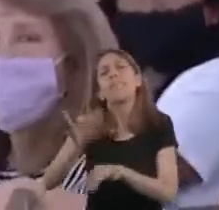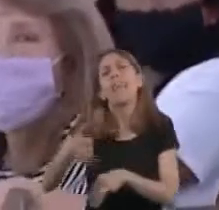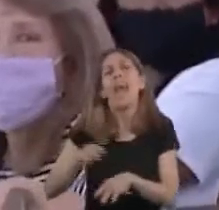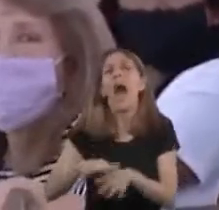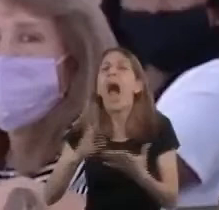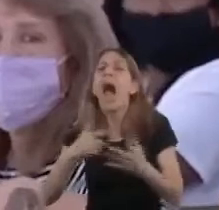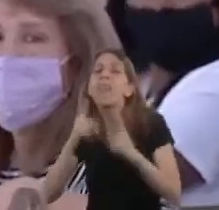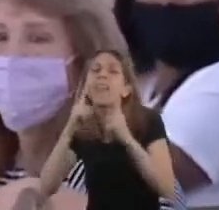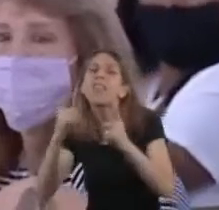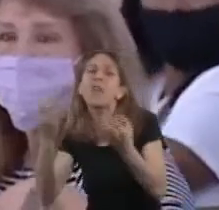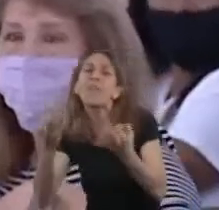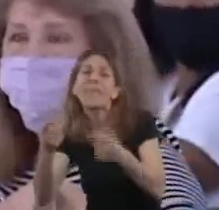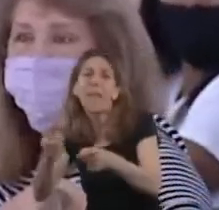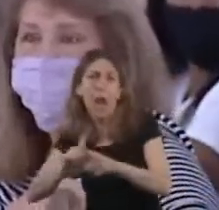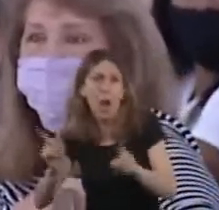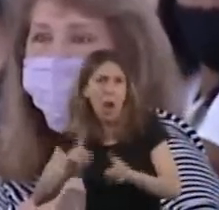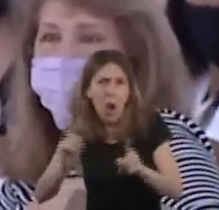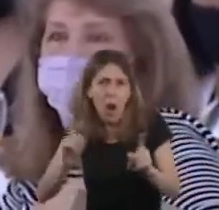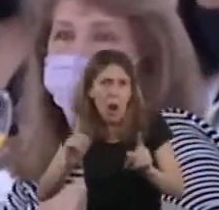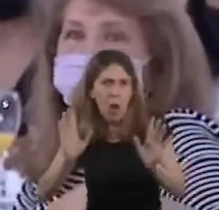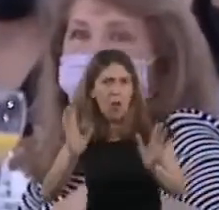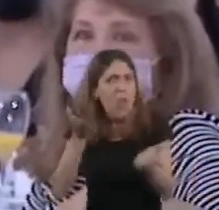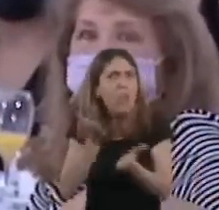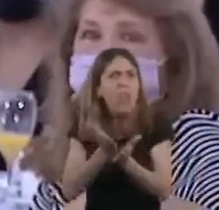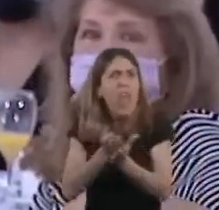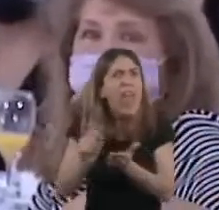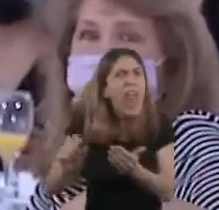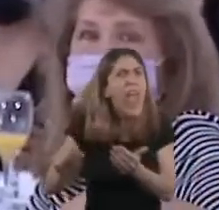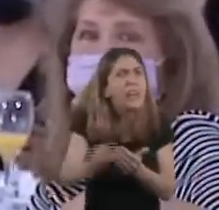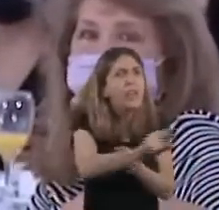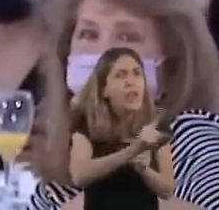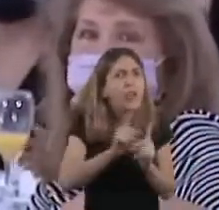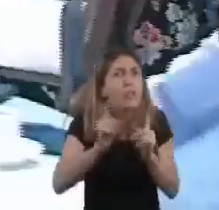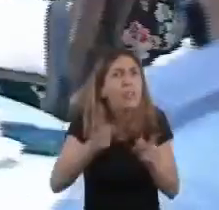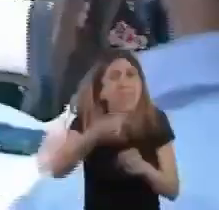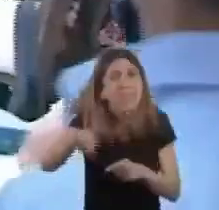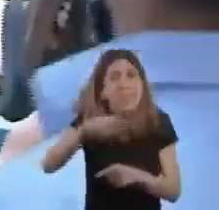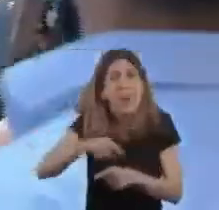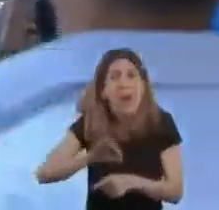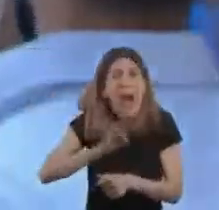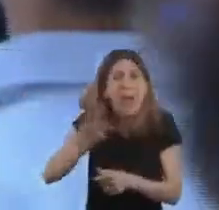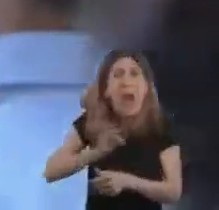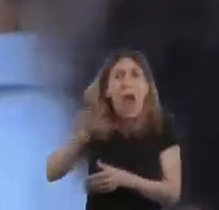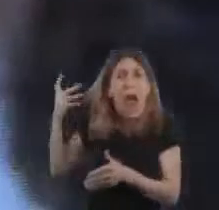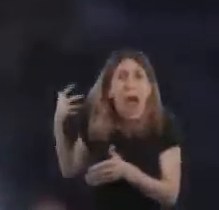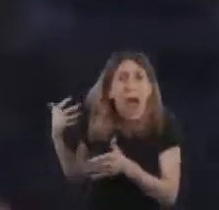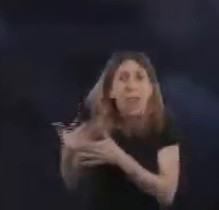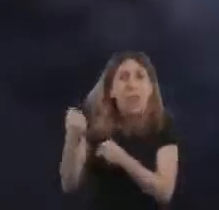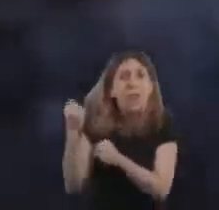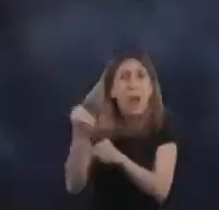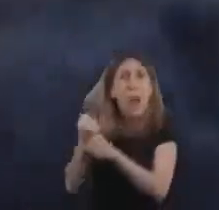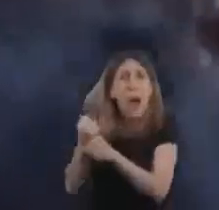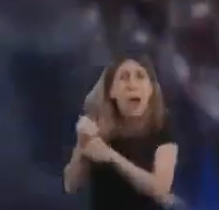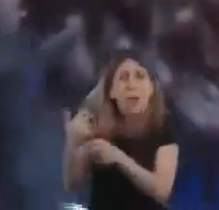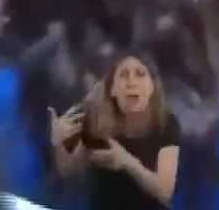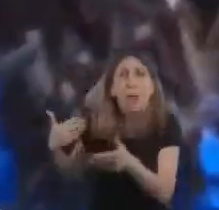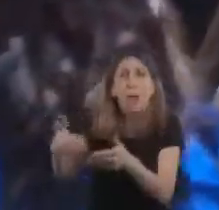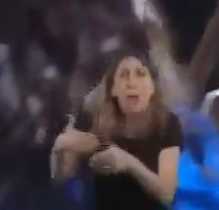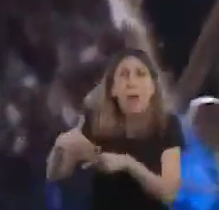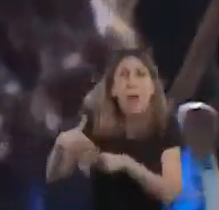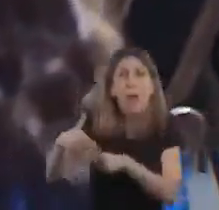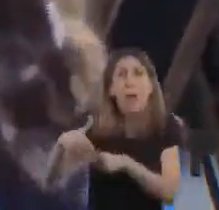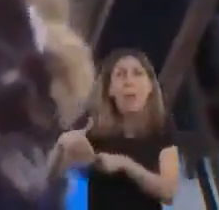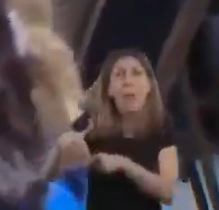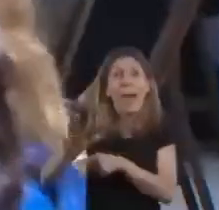son derechos que tienen quienes han trabajado toda una vida y sobre el final, por